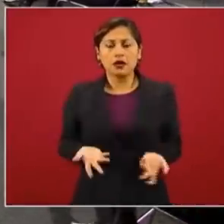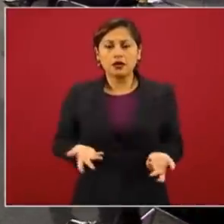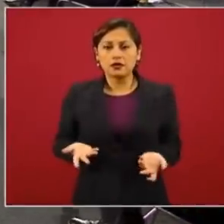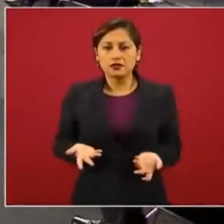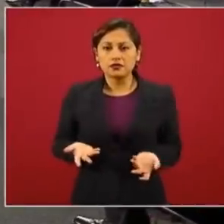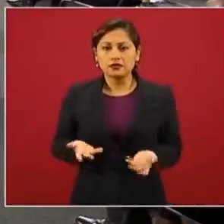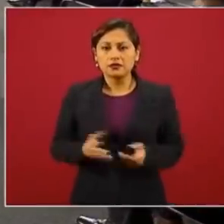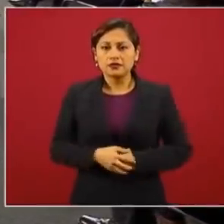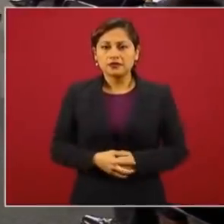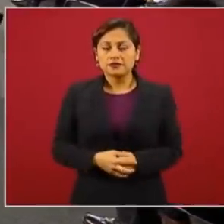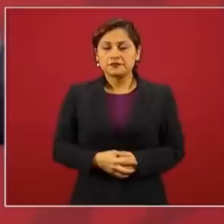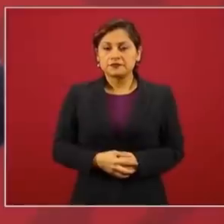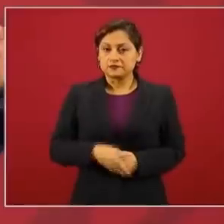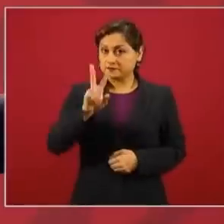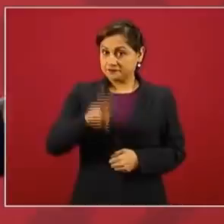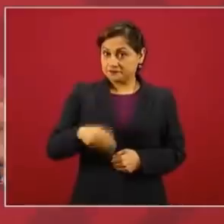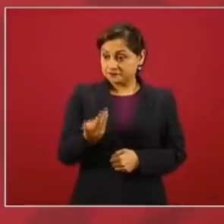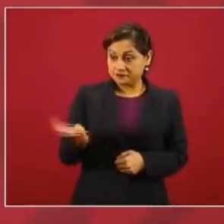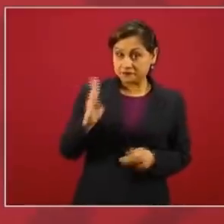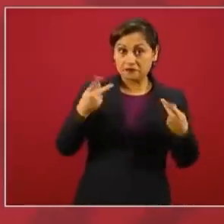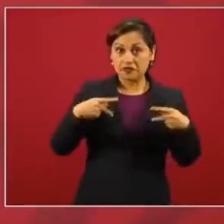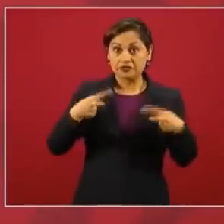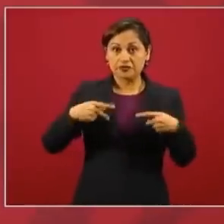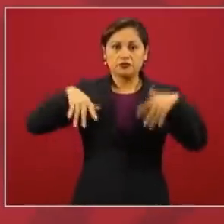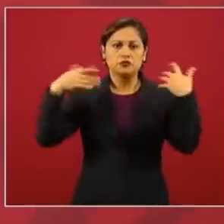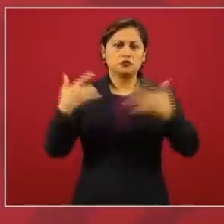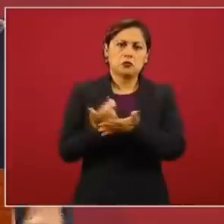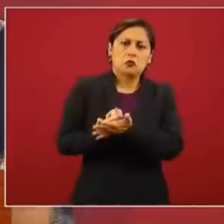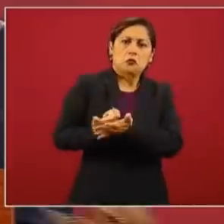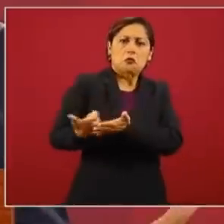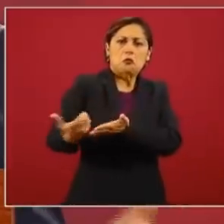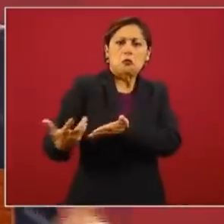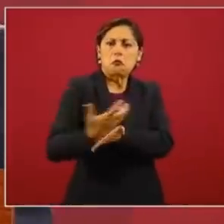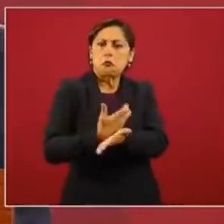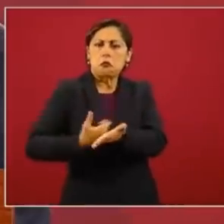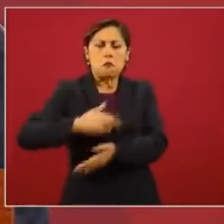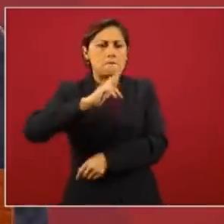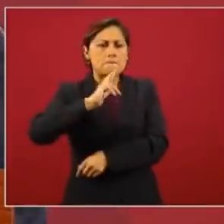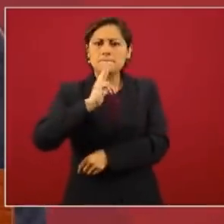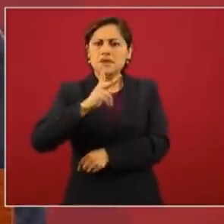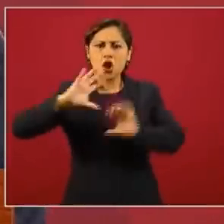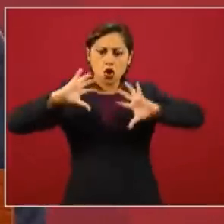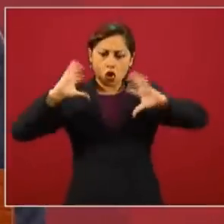Eran de los mejores pagados en el mundo. Entonces, ¿por qué todo esto?